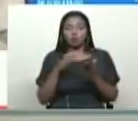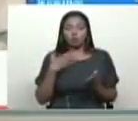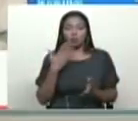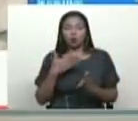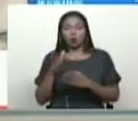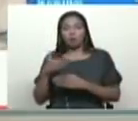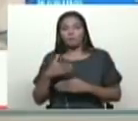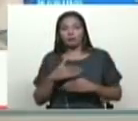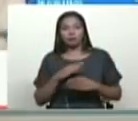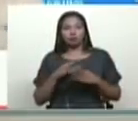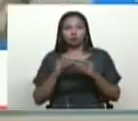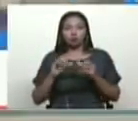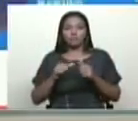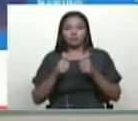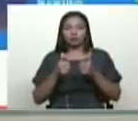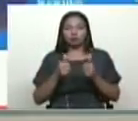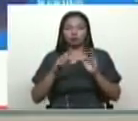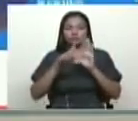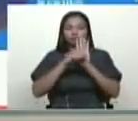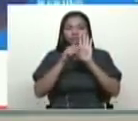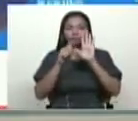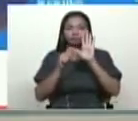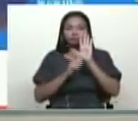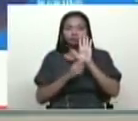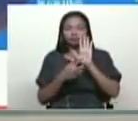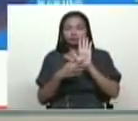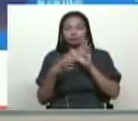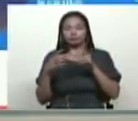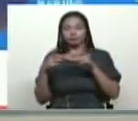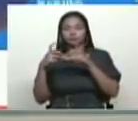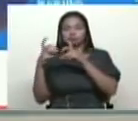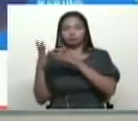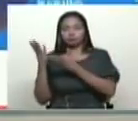Todo empezó aquí, con esta niña.